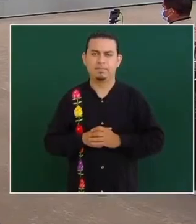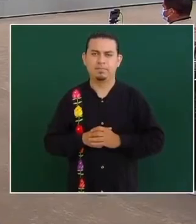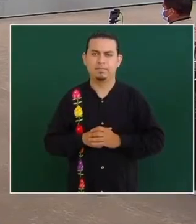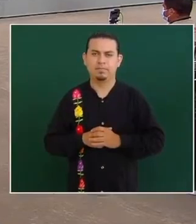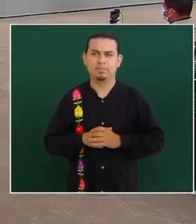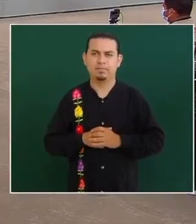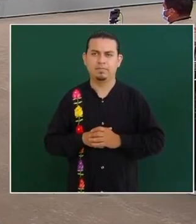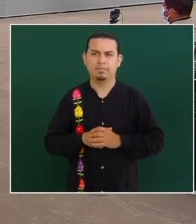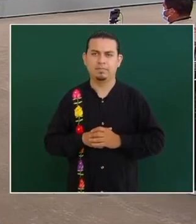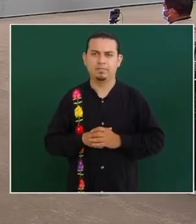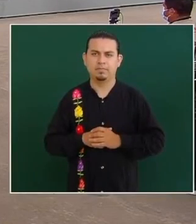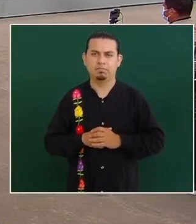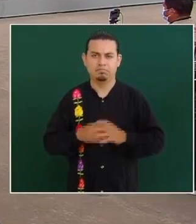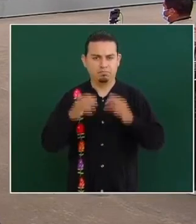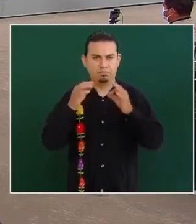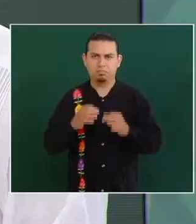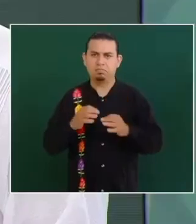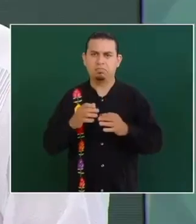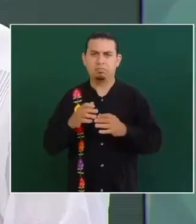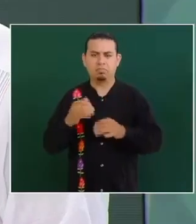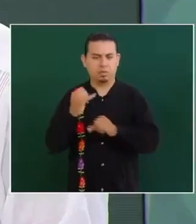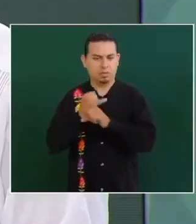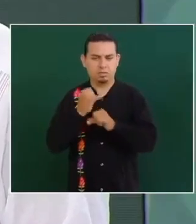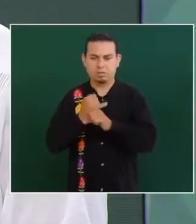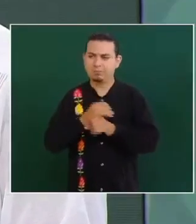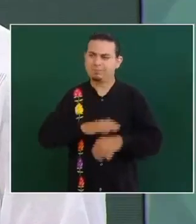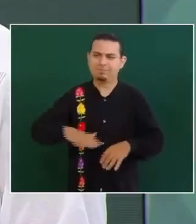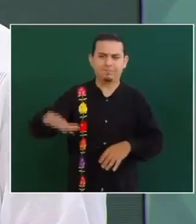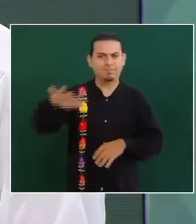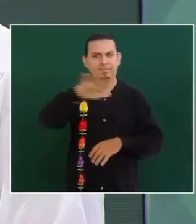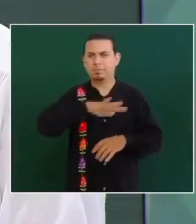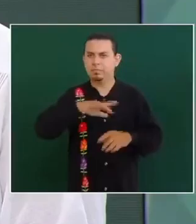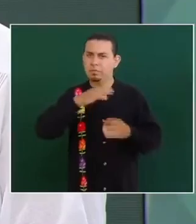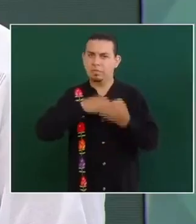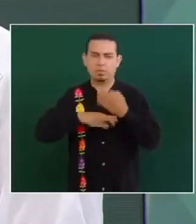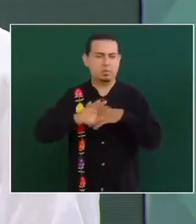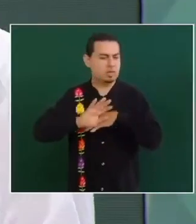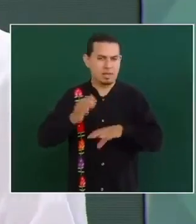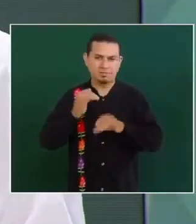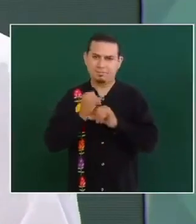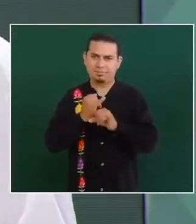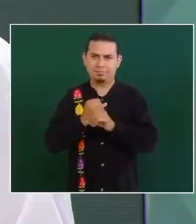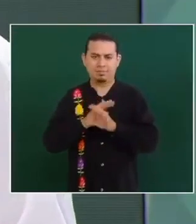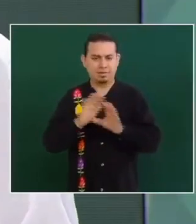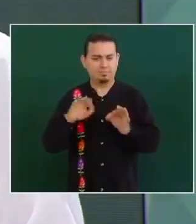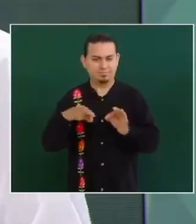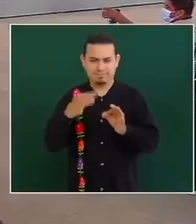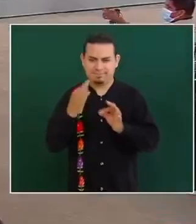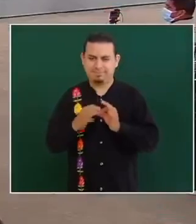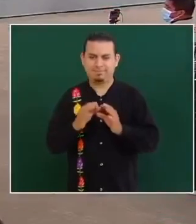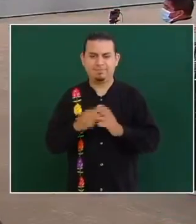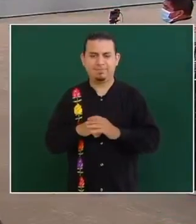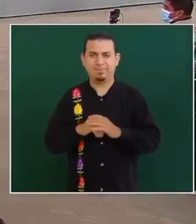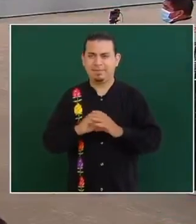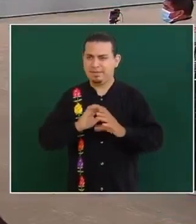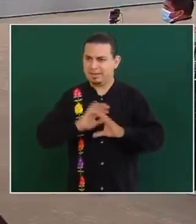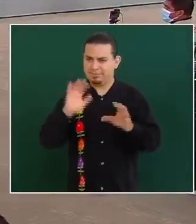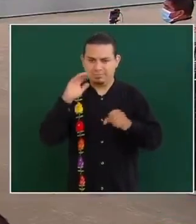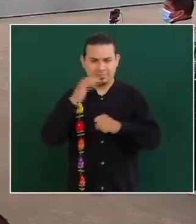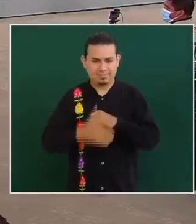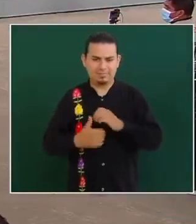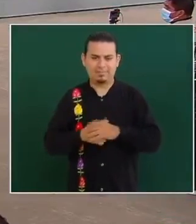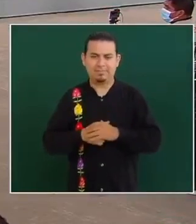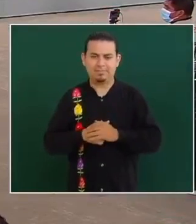Entonces, está garantizado de que va a haber internet para todos. Ya termino. Ya. Con estas